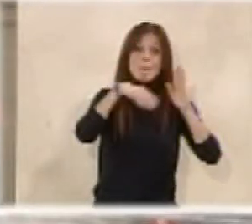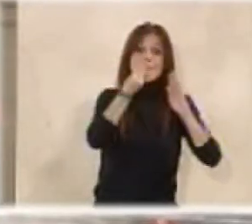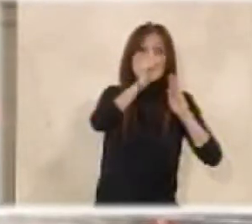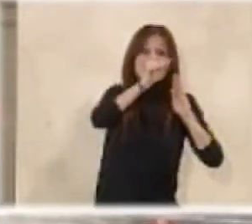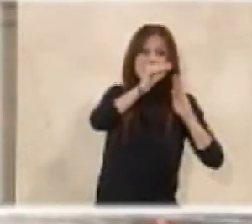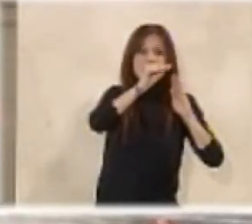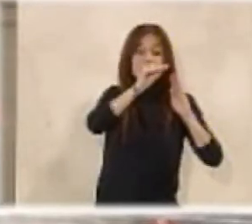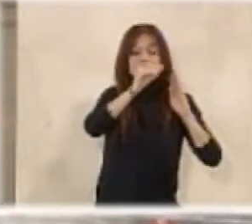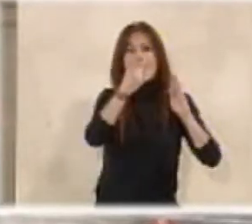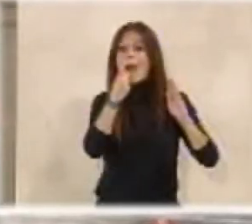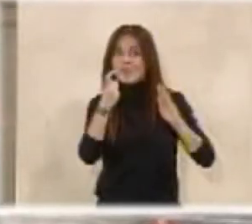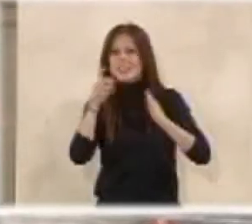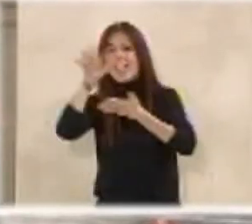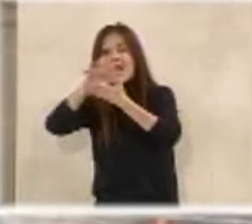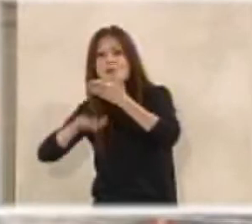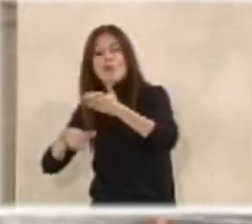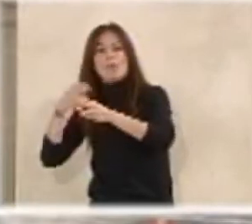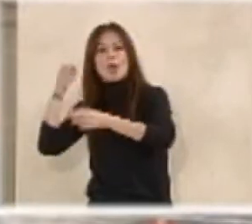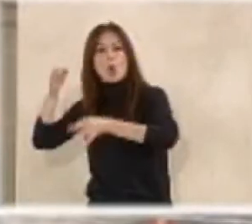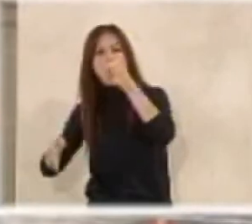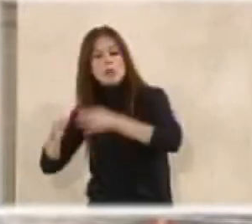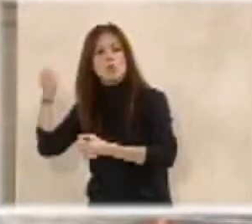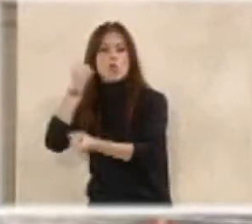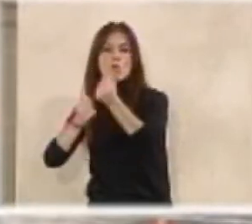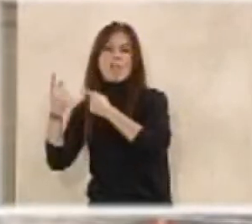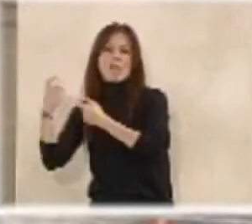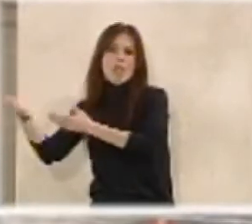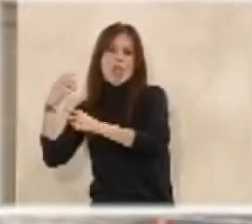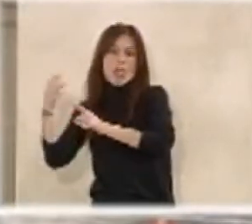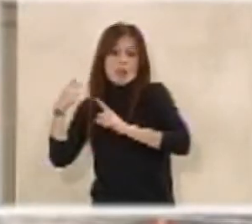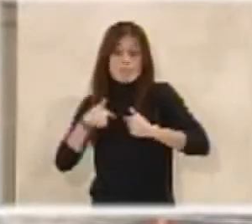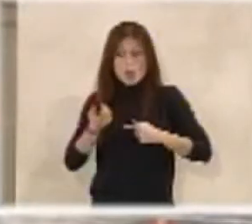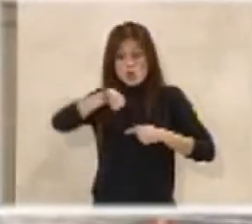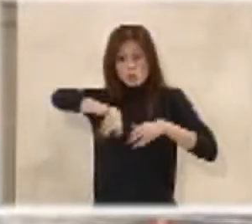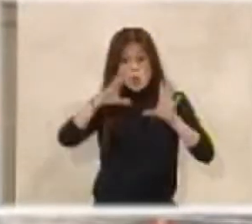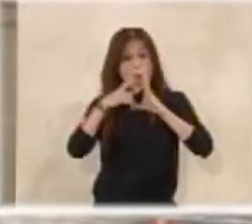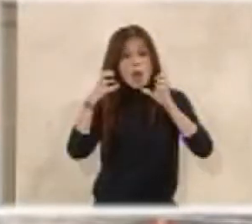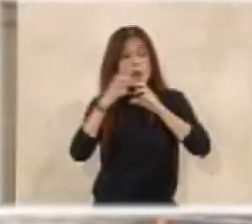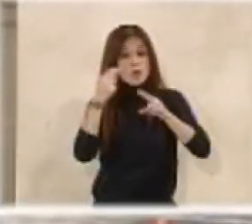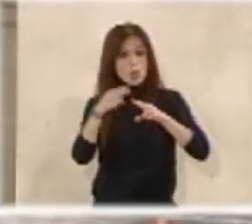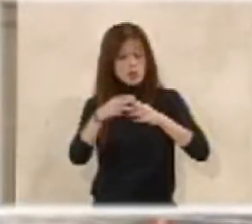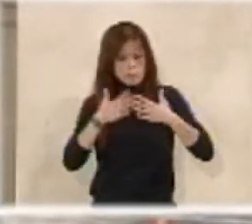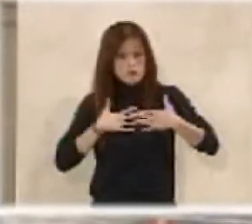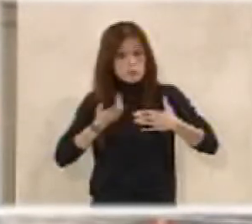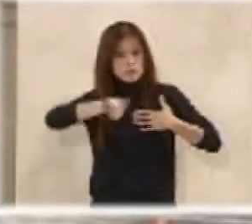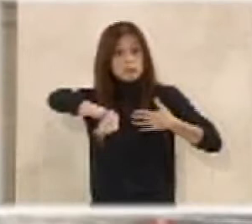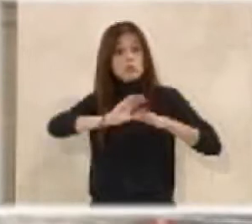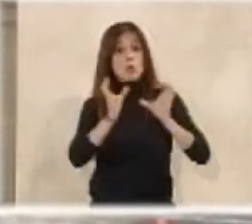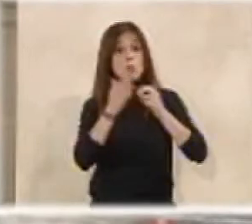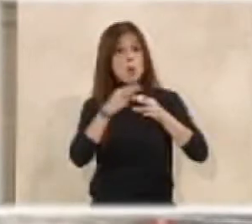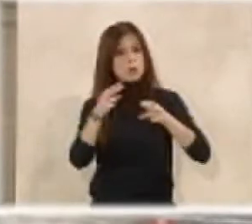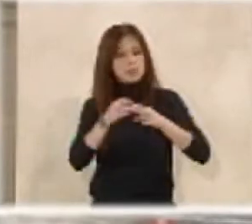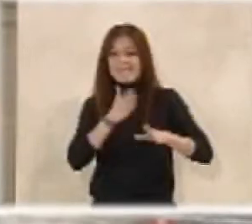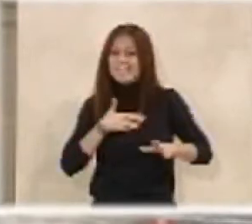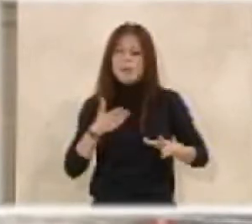techo necesita informes jurídicos y económicos. ¿Nuestra voluntad política cuál es? Nuestra voluntad política es terminar